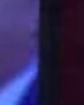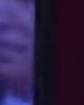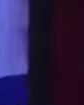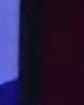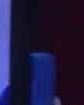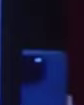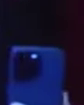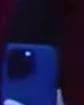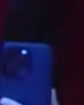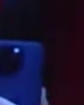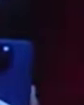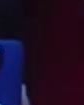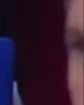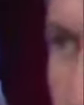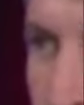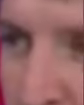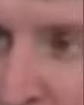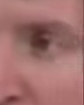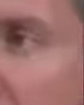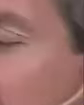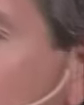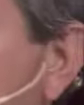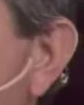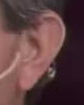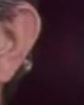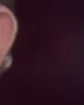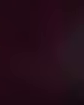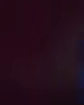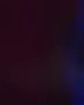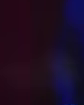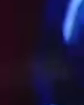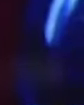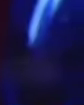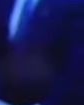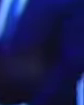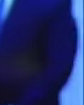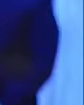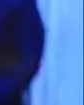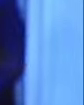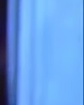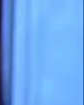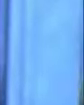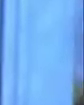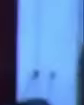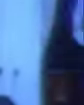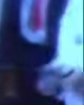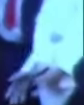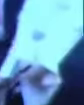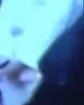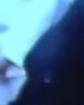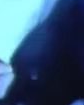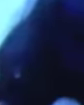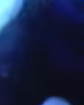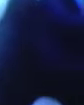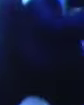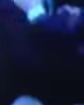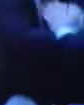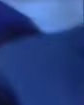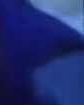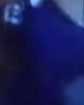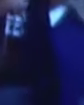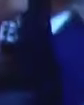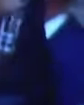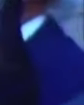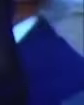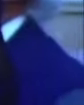70 años de la creación del peronismo como movimiento popular claramente no ha gobernado al país 70 años no no no y no siempre ha sido el